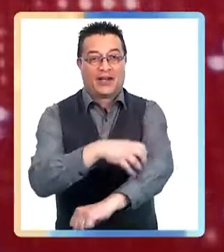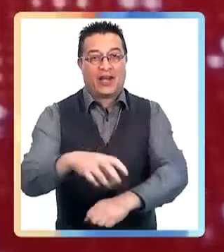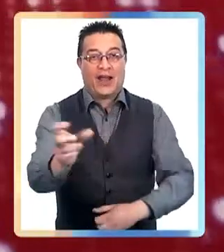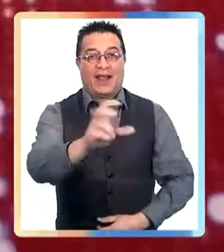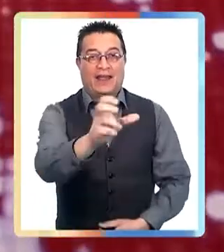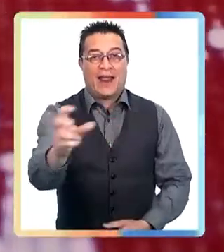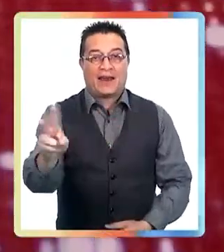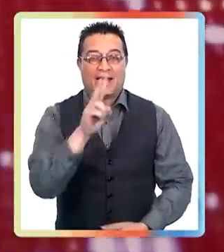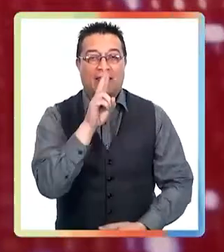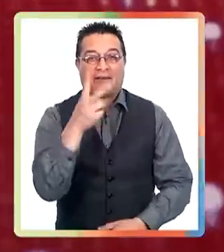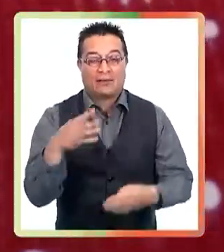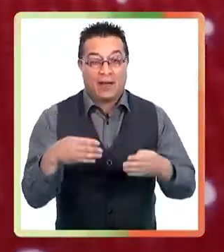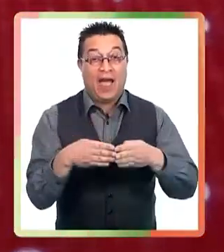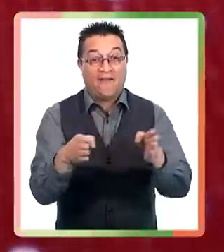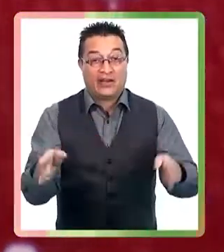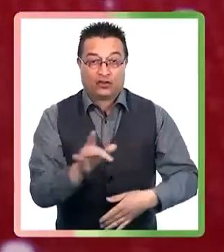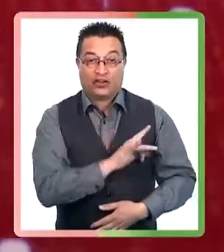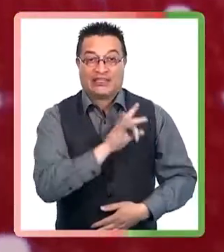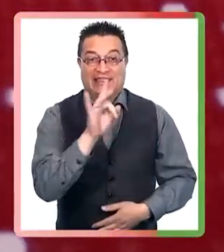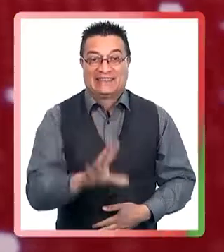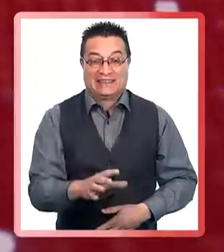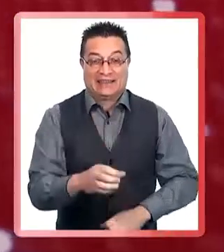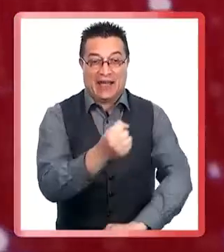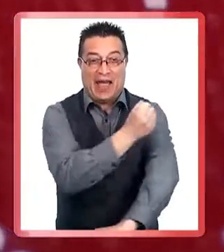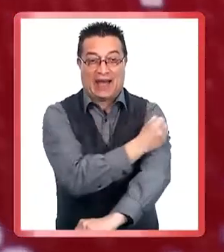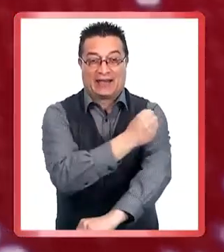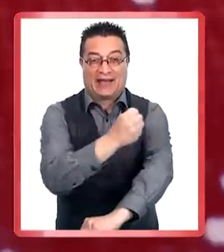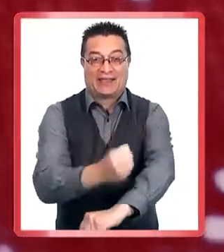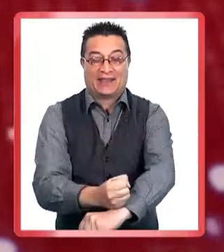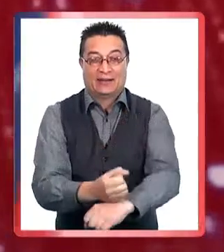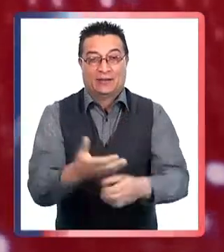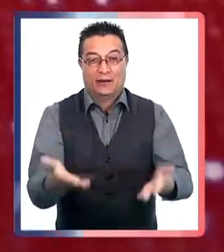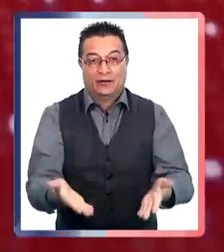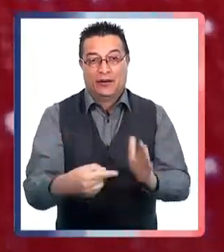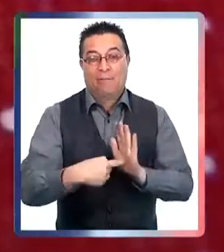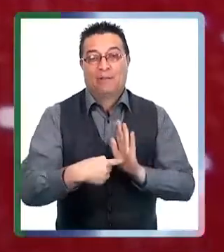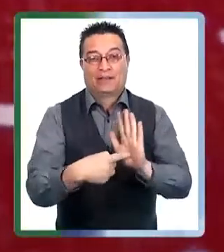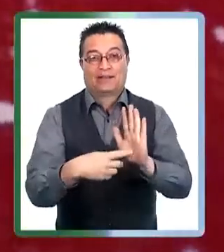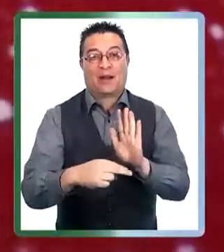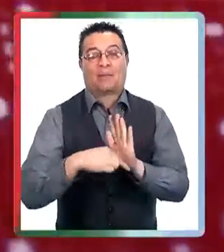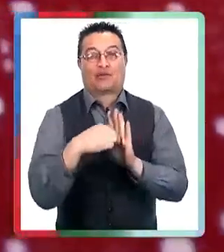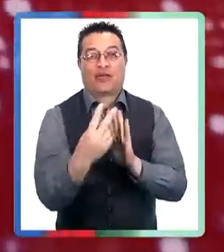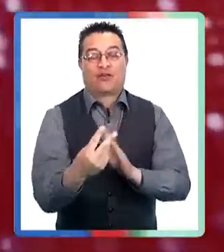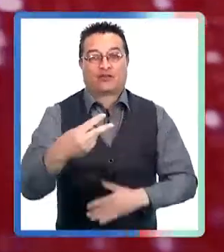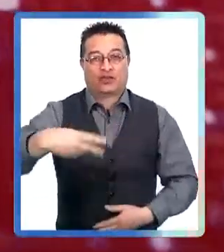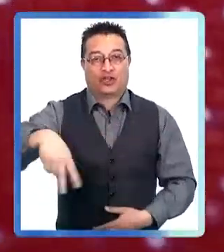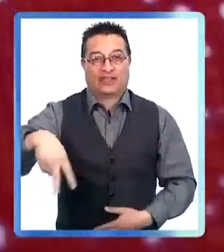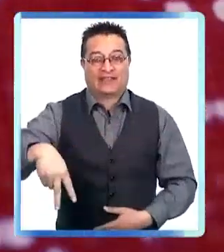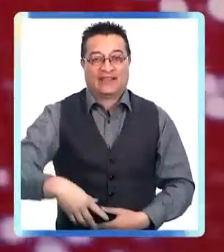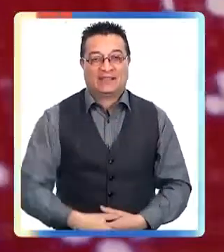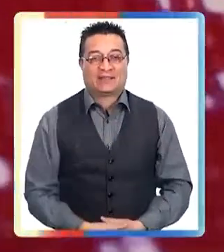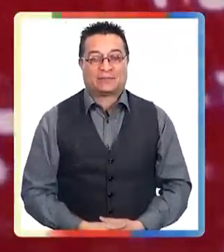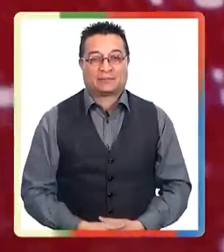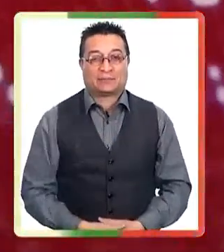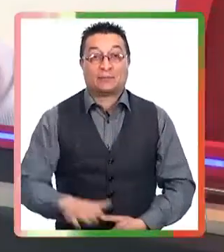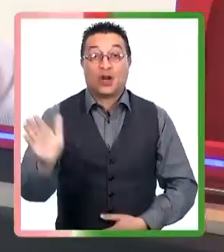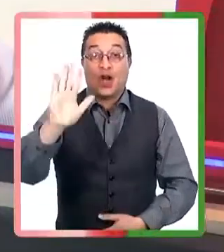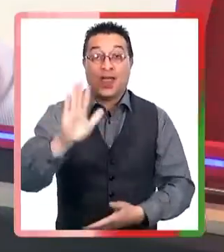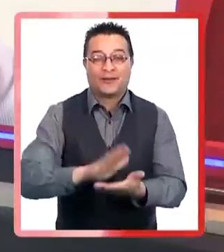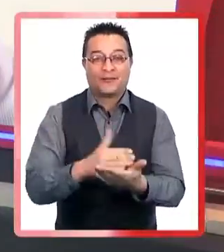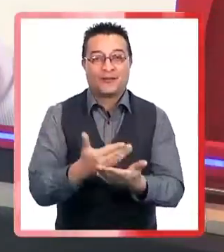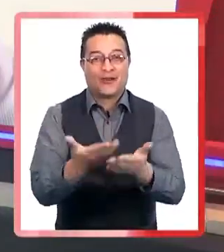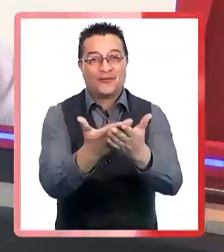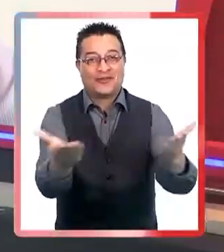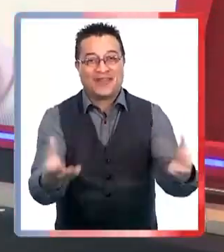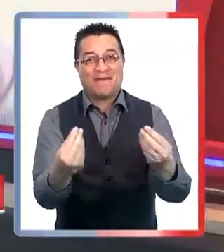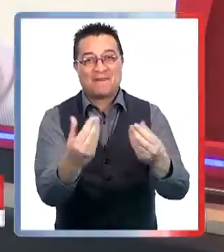Asociación Regional de Canales de Televisión de Señal Abierta de Chile, Arcatel, presenta Portavoz Noticias. Hola,